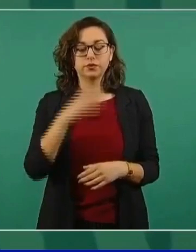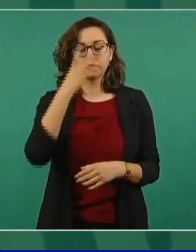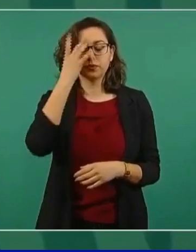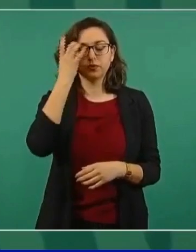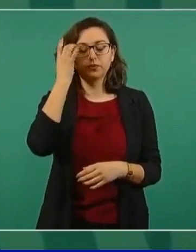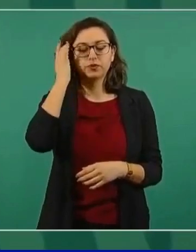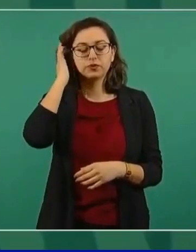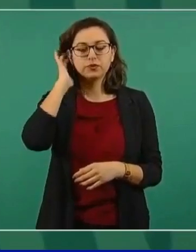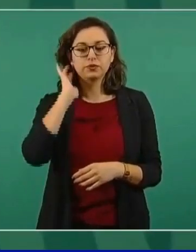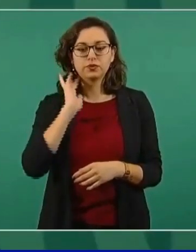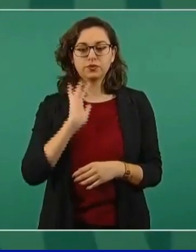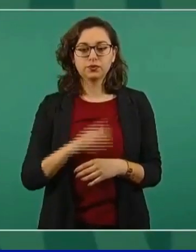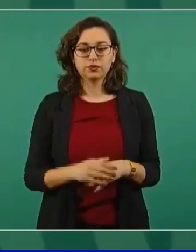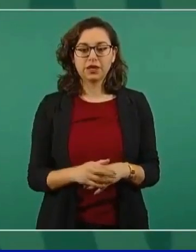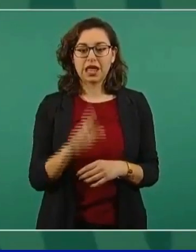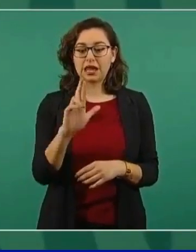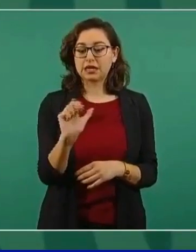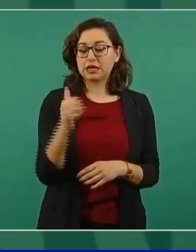Ramón